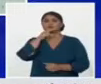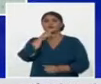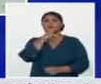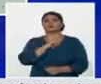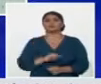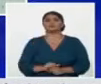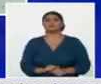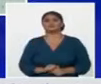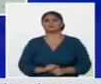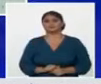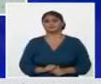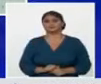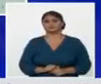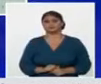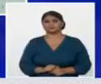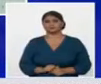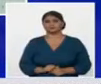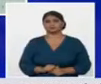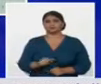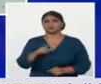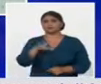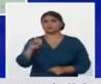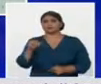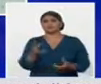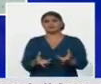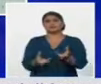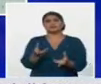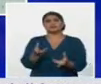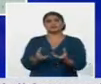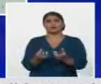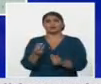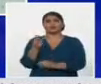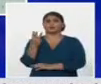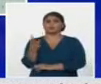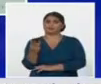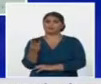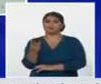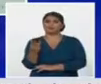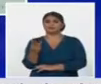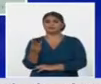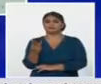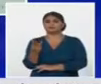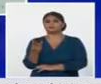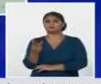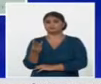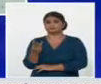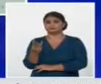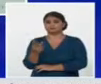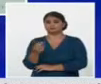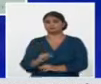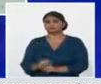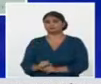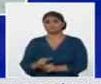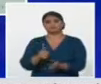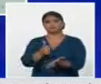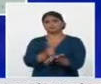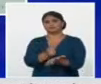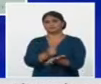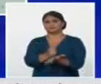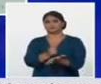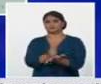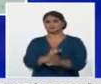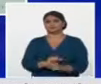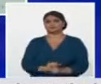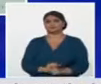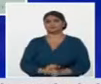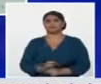En Cienfuegos se diagnostican 3 casos importados, los 3 del municipio cabecera y los 3